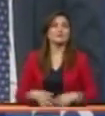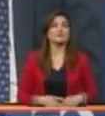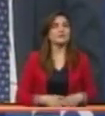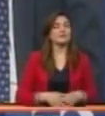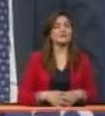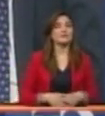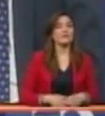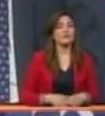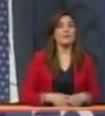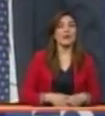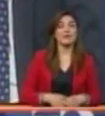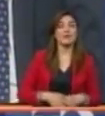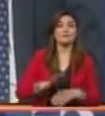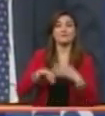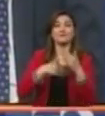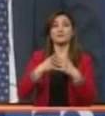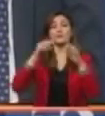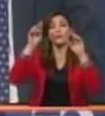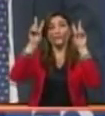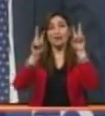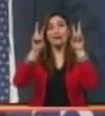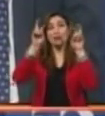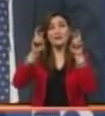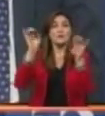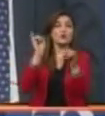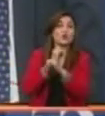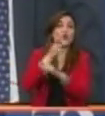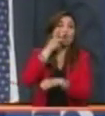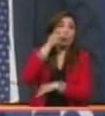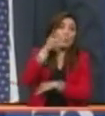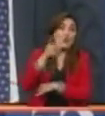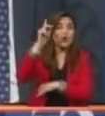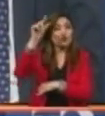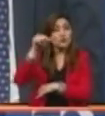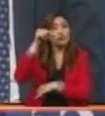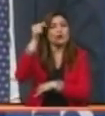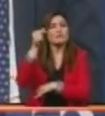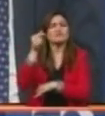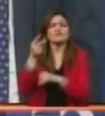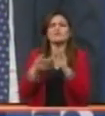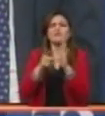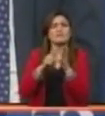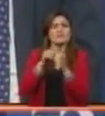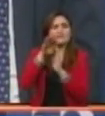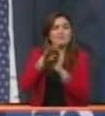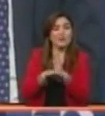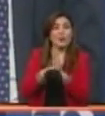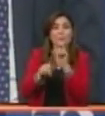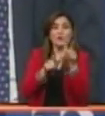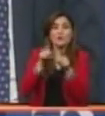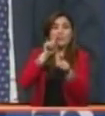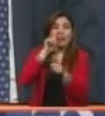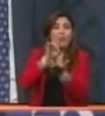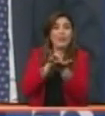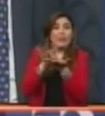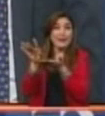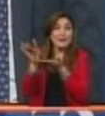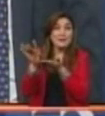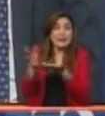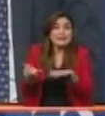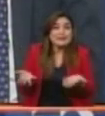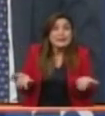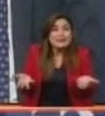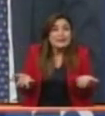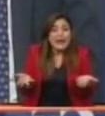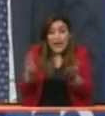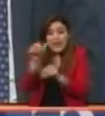la reducción del tamaño del Estado. Esto, en otro idioma, significa que va a haber gente desocupada. Van a eliminar a la